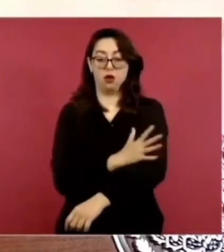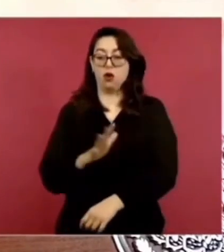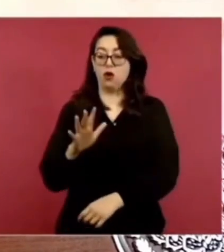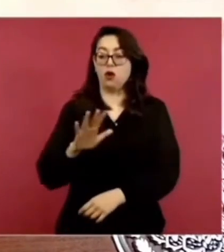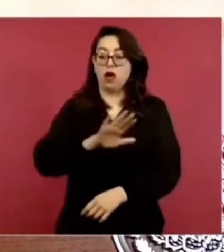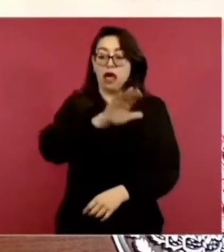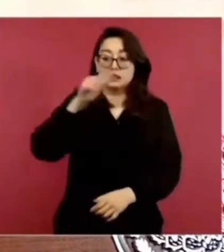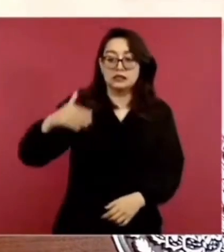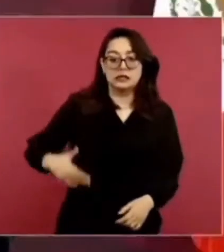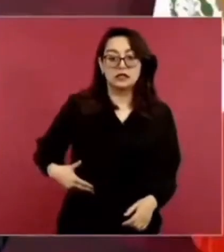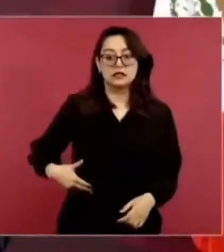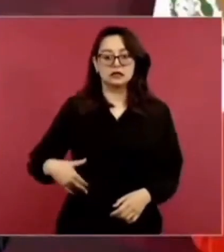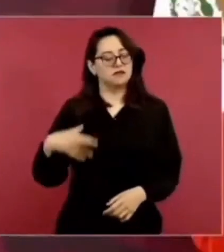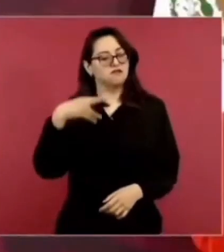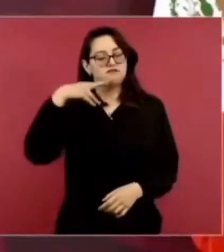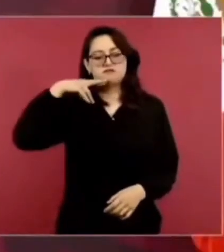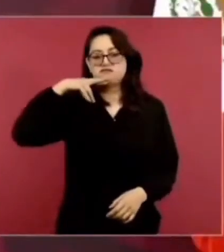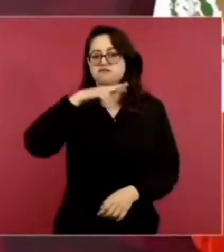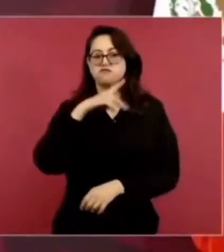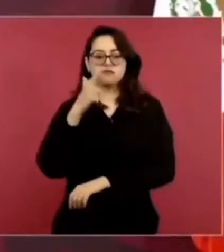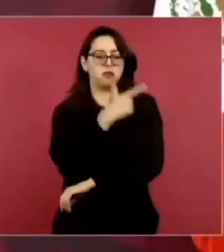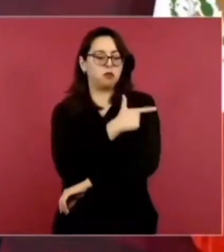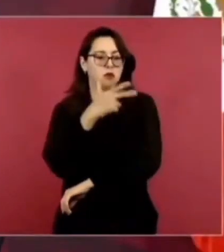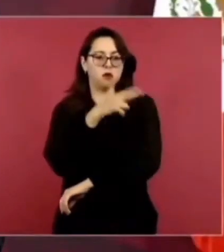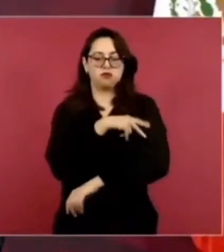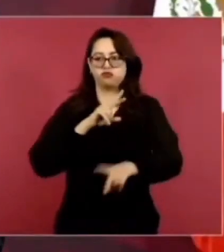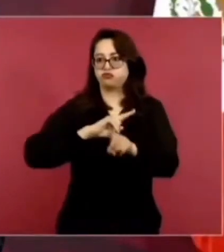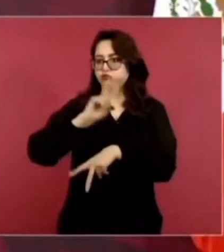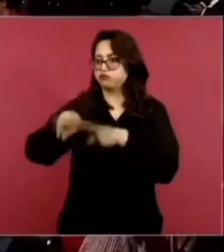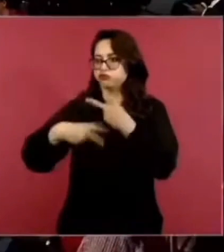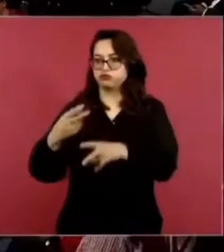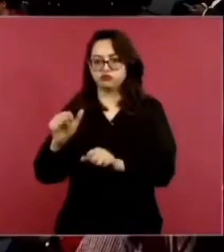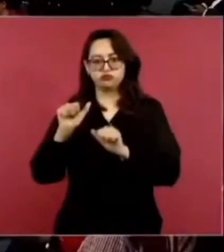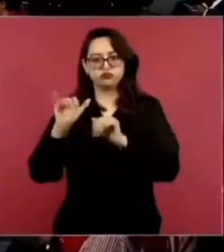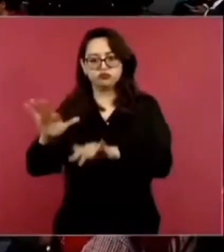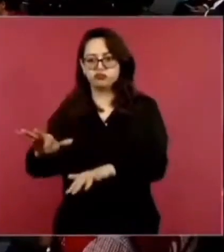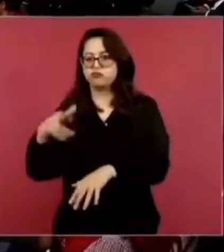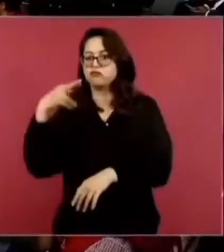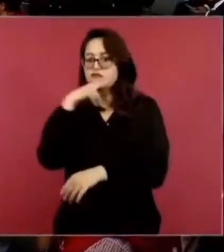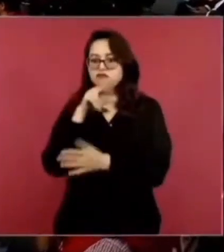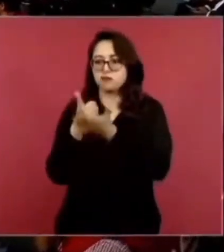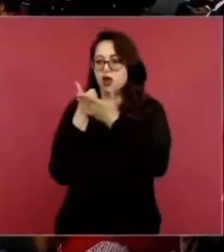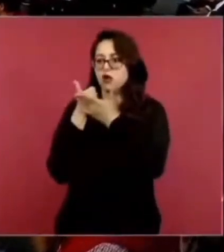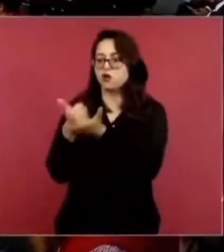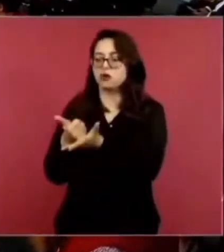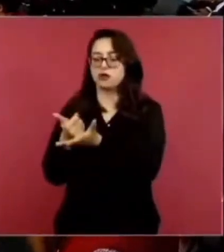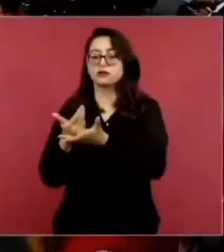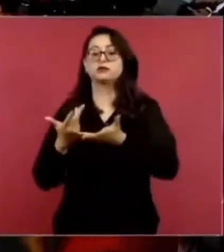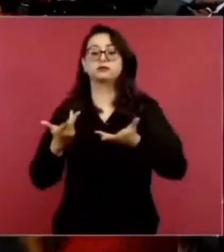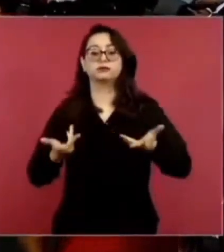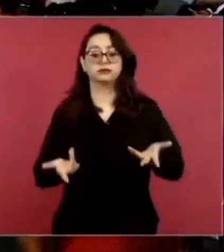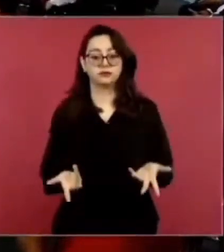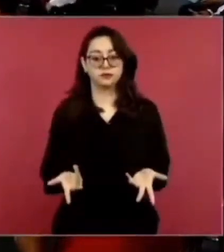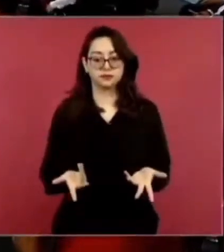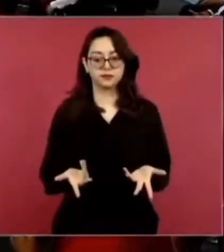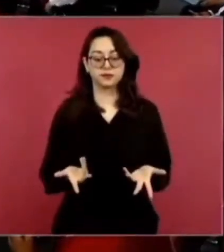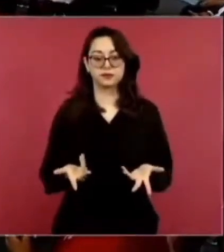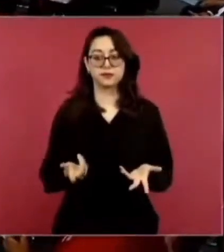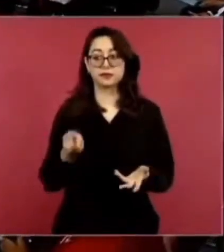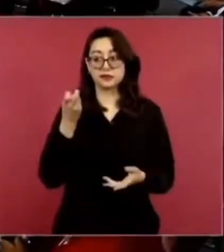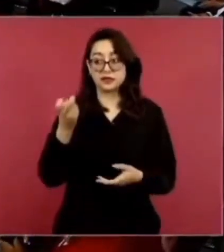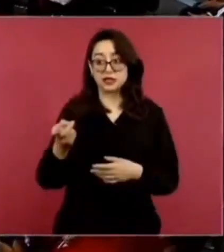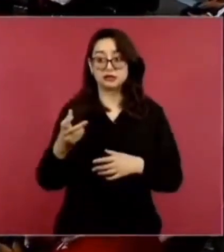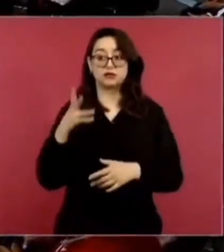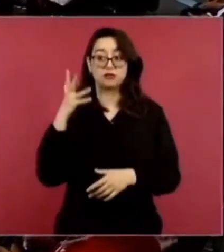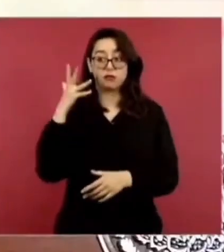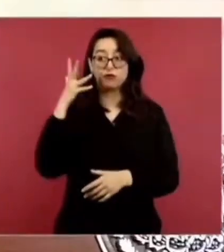la Secretaría de la Defensa, en auxilio del pueblo. Entonces,